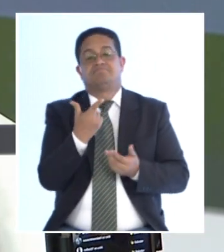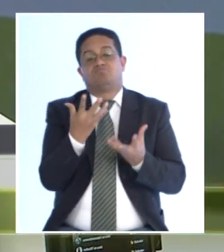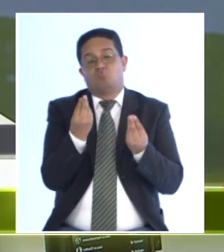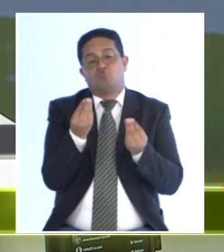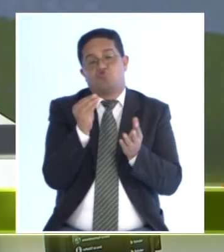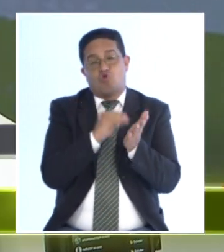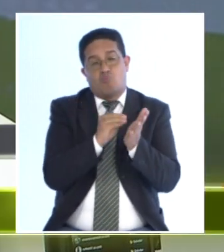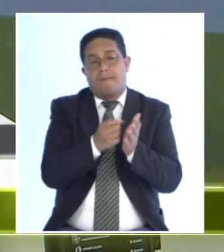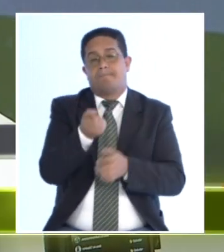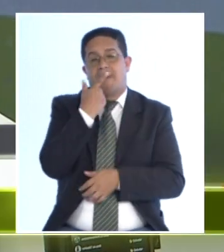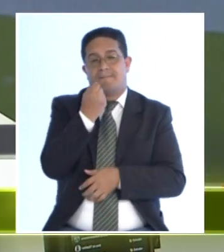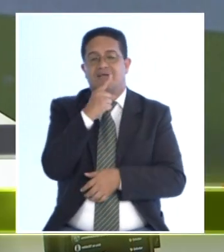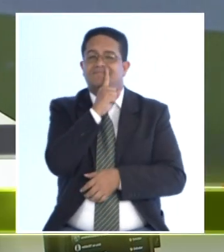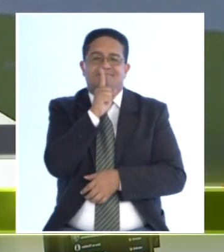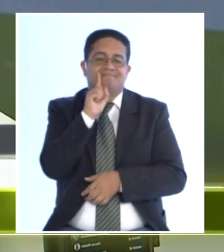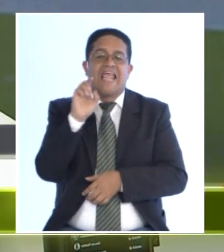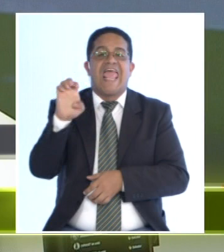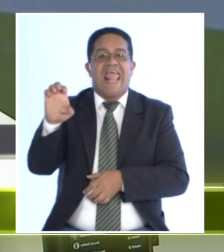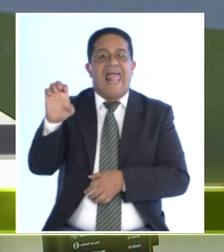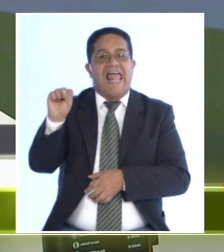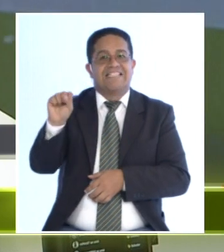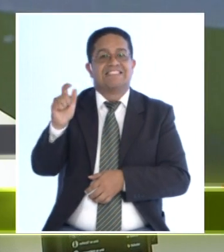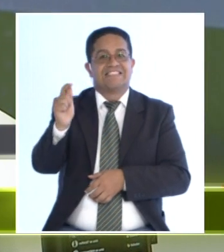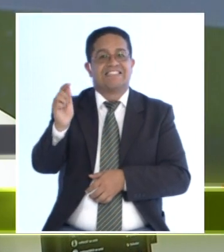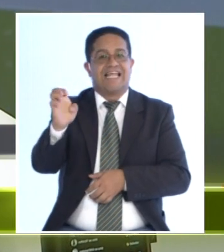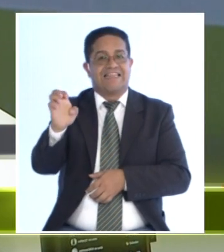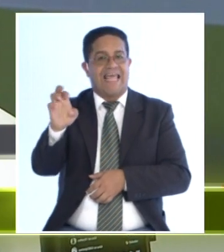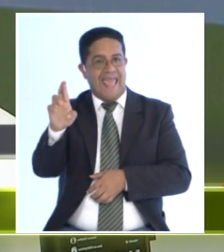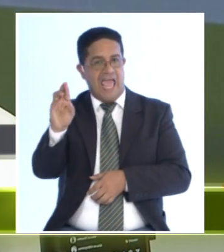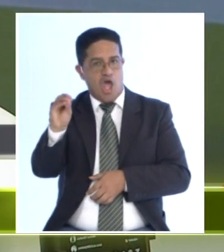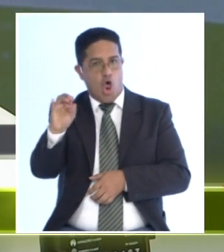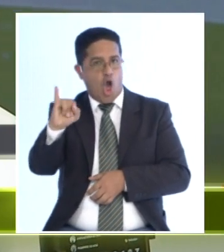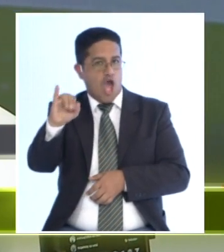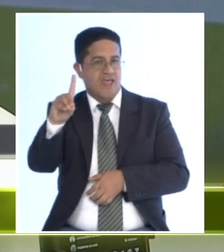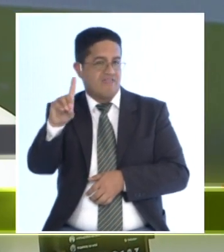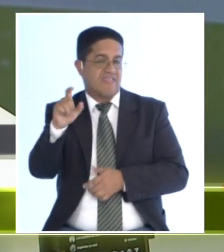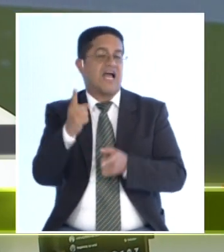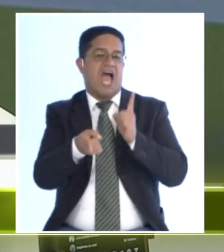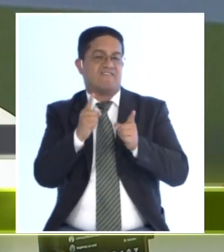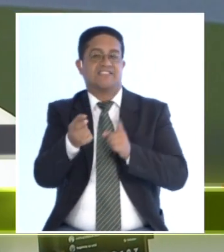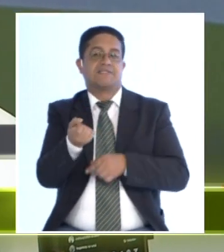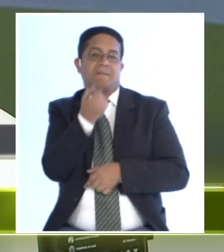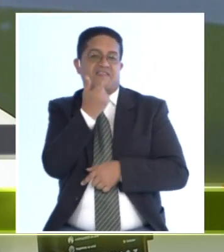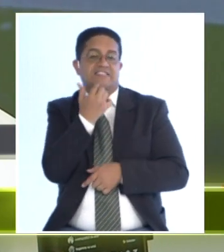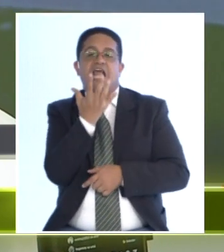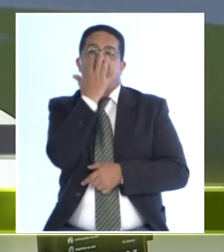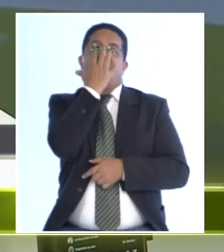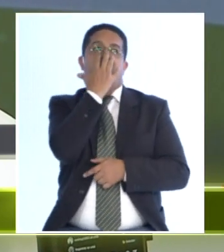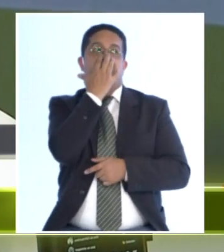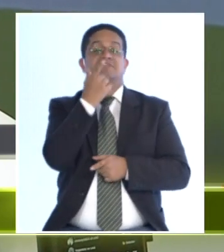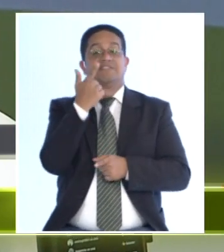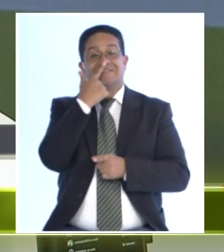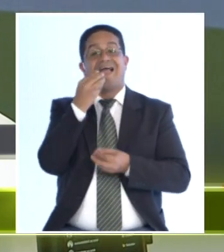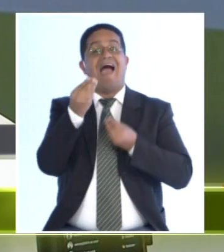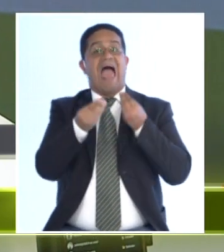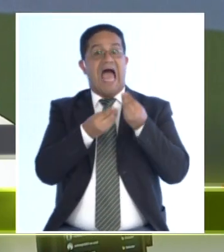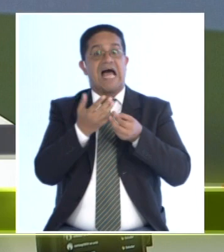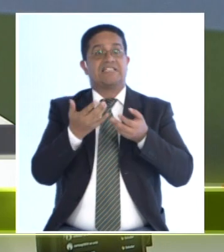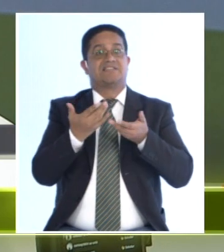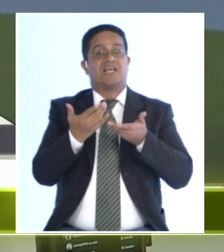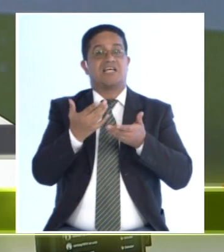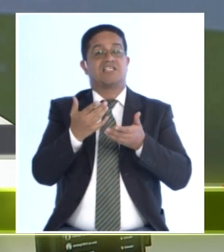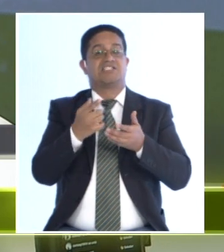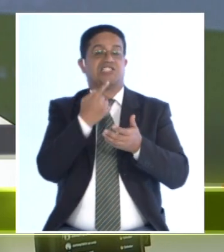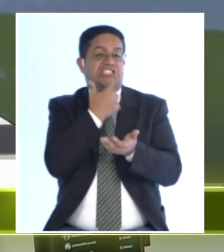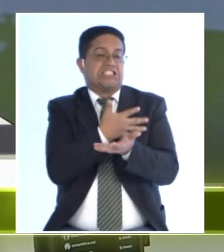esteroides ocasiona que ese flujo sanguíneo disminuya y por lo tanto no llegue la sangre a la cabeza del fémur. Hay otras causas como